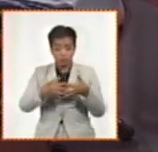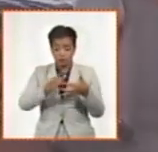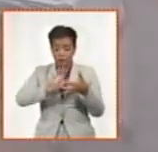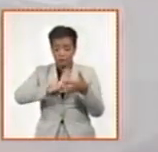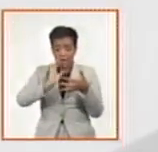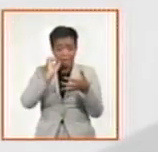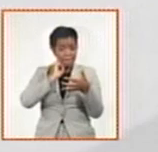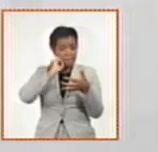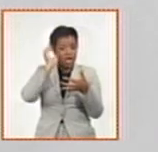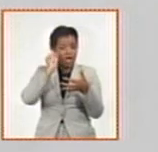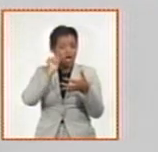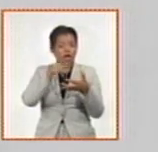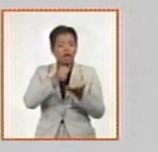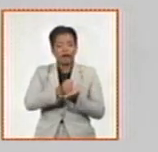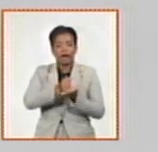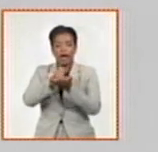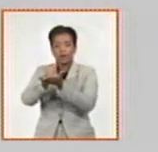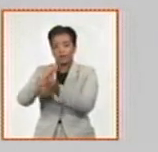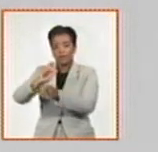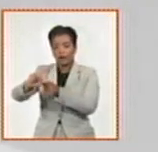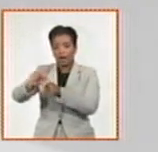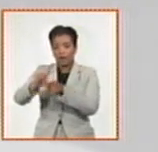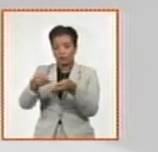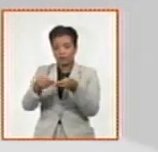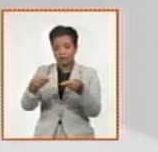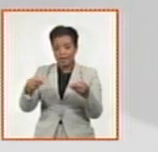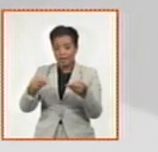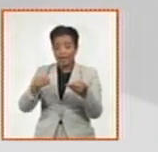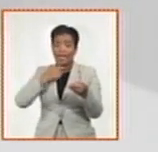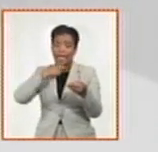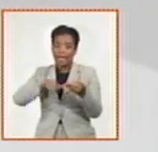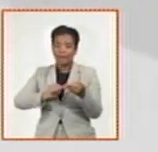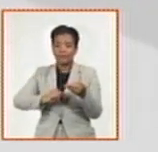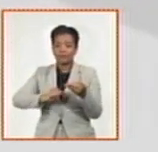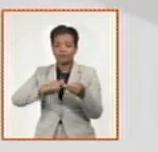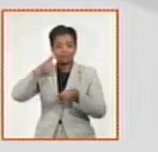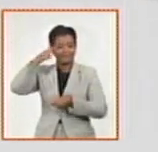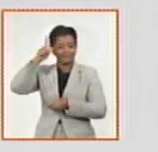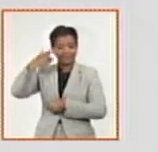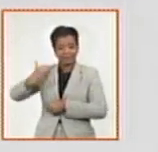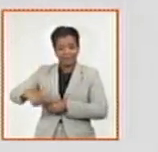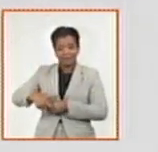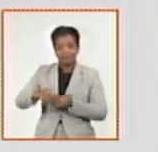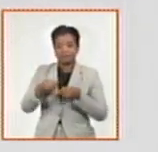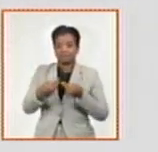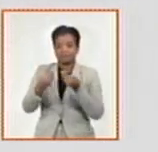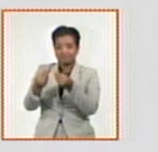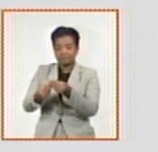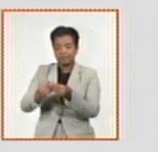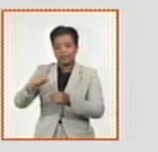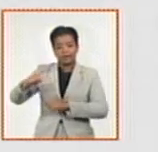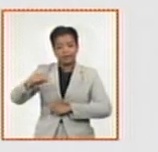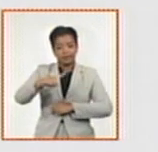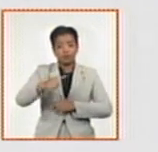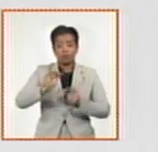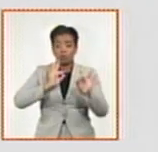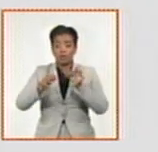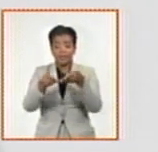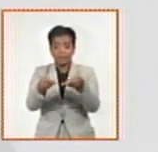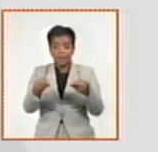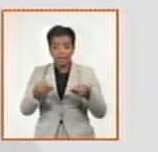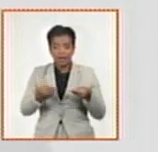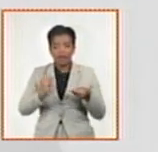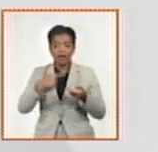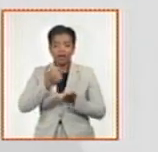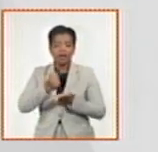biológicos... El compost y el lixiviado, el humo lombriz, nosotros los generalizamos los demás campesinos. Este es el objetivo fundamental del movimiento campesino.